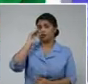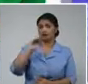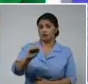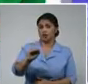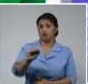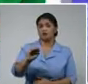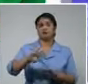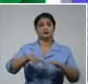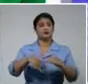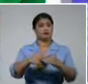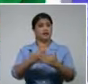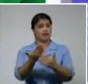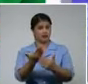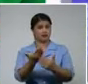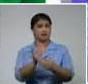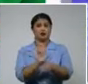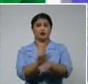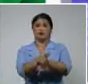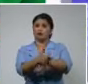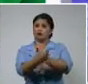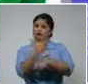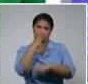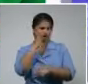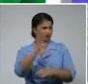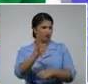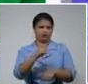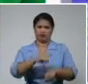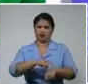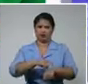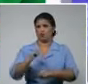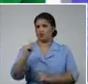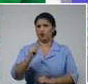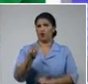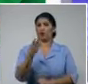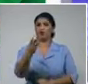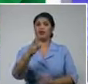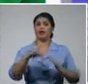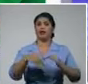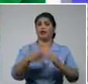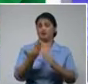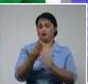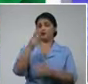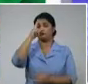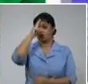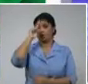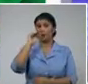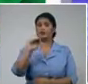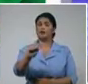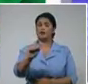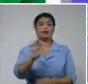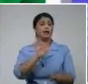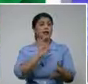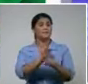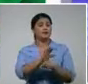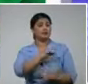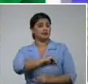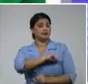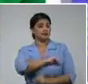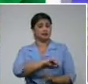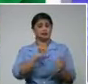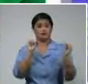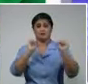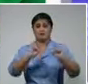estadía breve, ingresada en el hospital 3 días y por el cuadro clínico desde el principio en